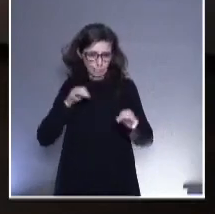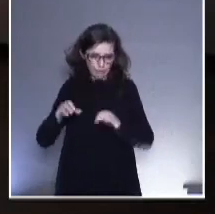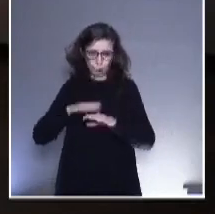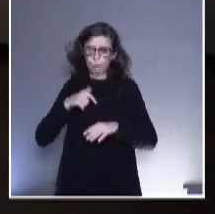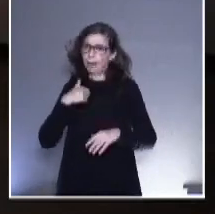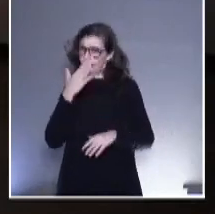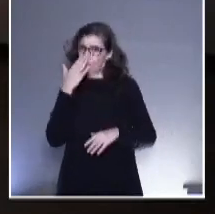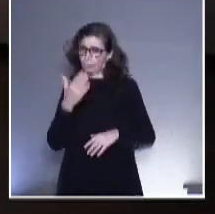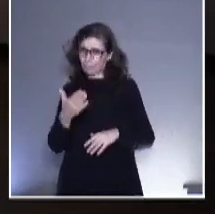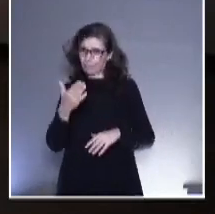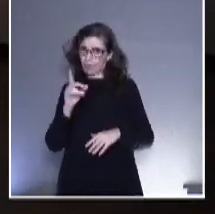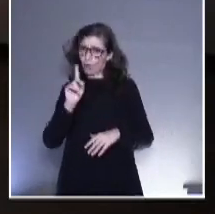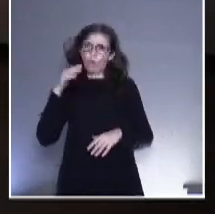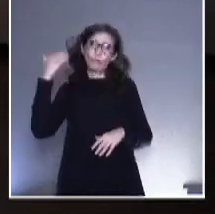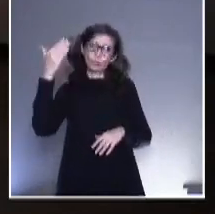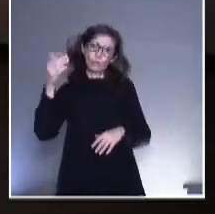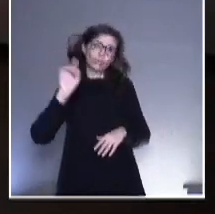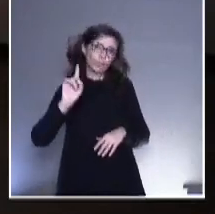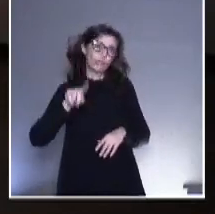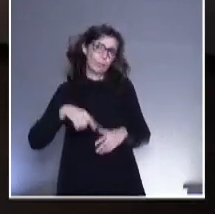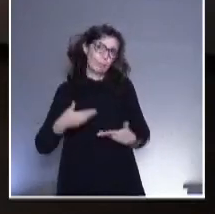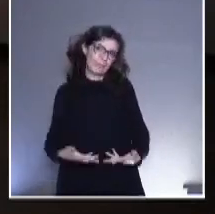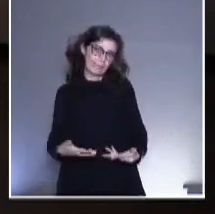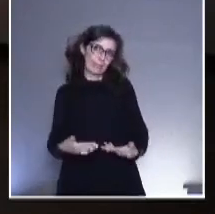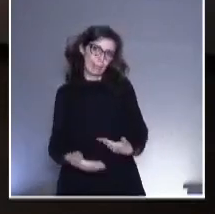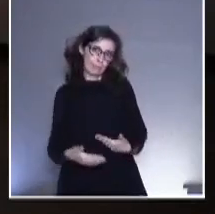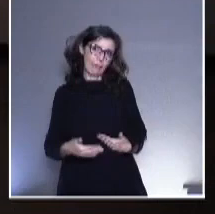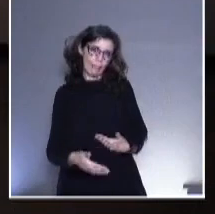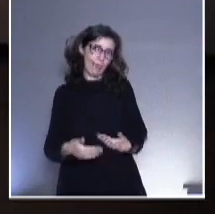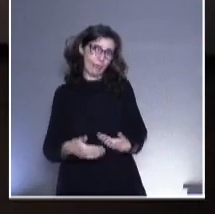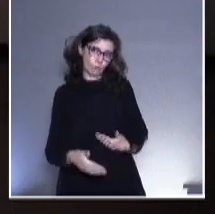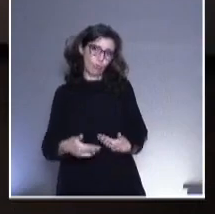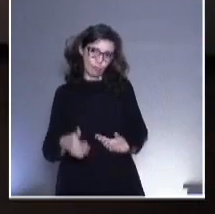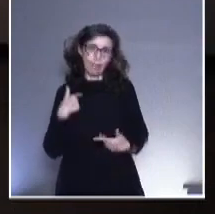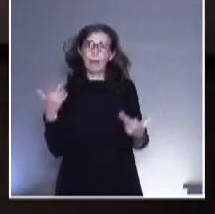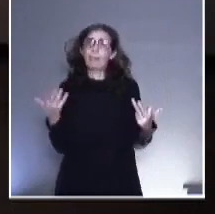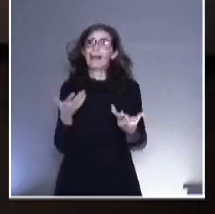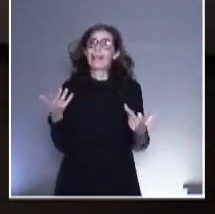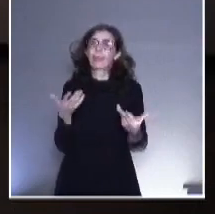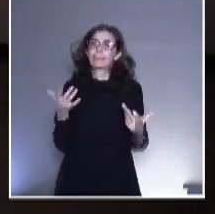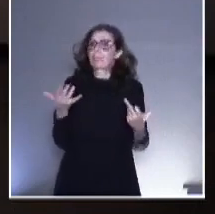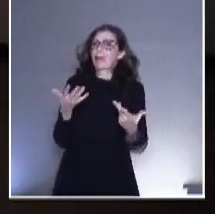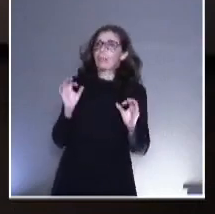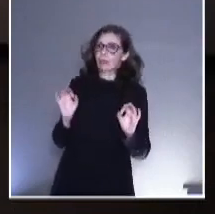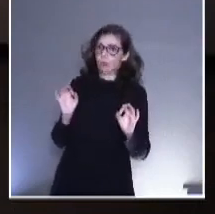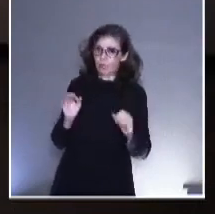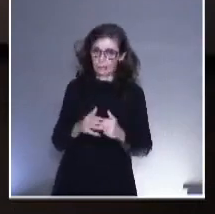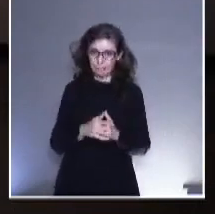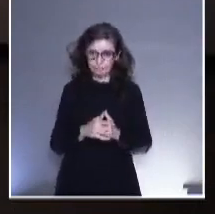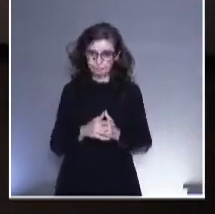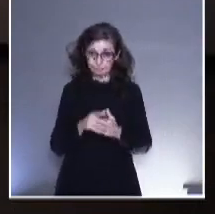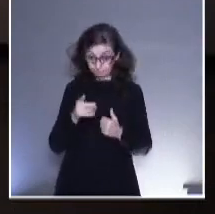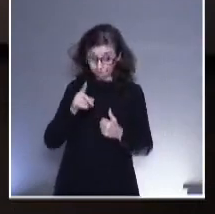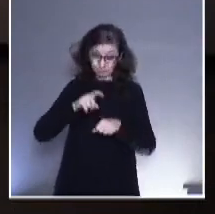frente en, ya no digo en el futuro, sino en el presente inmediato a las emergencias y a las emergencias concretas. Este tipo de